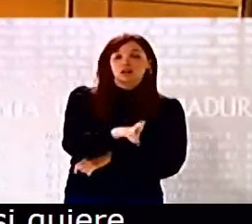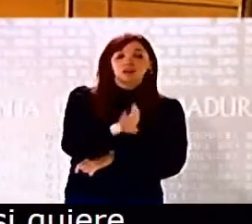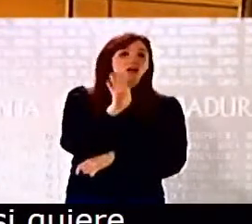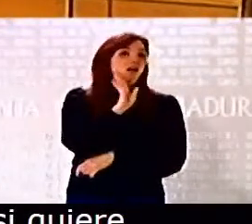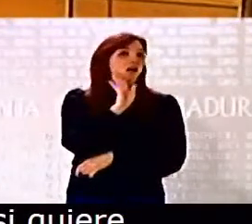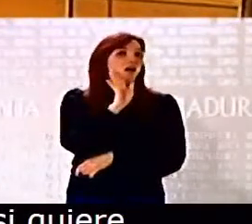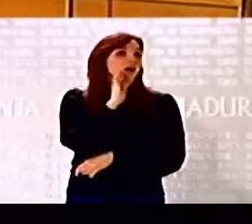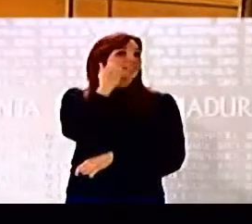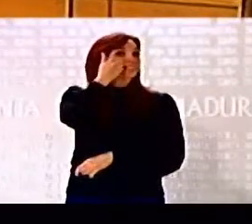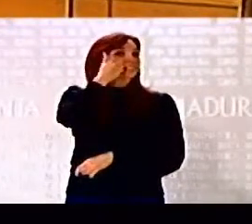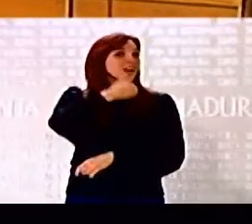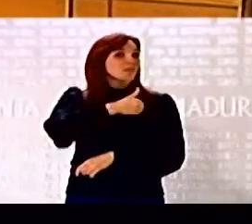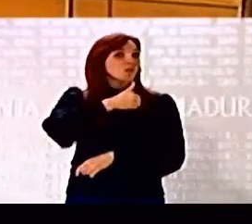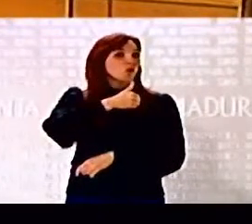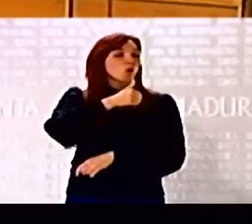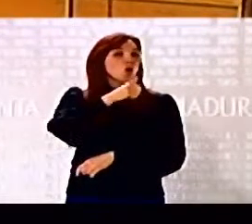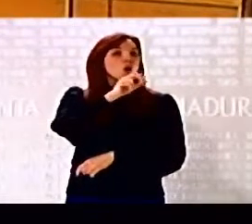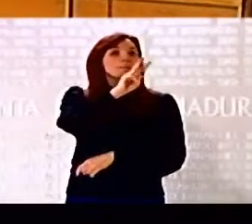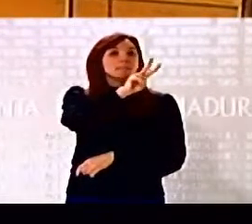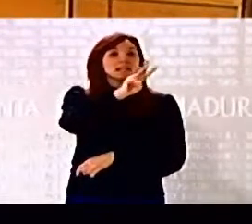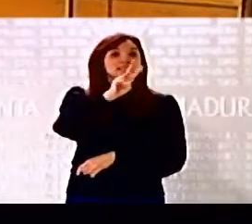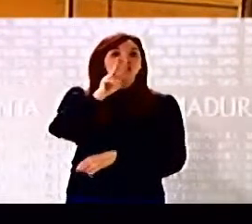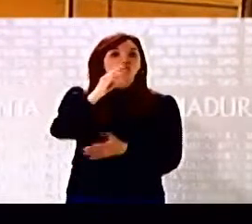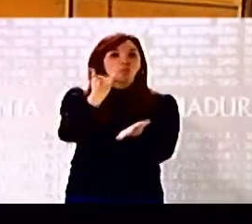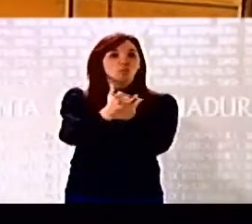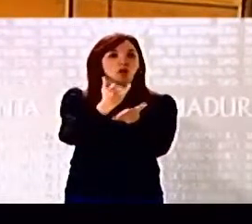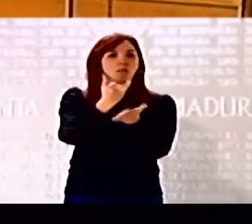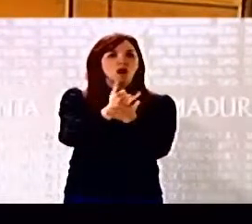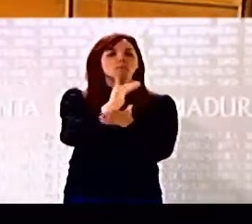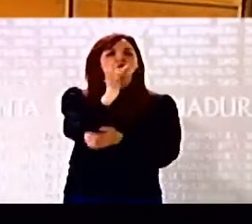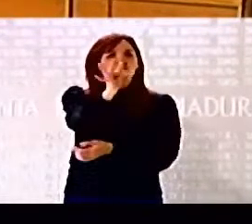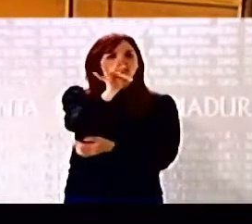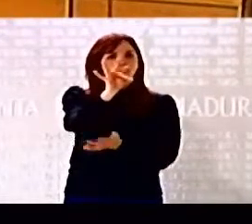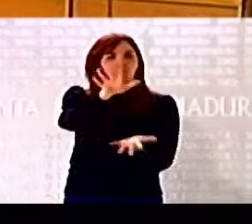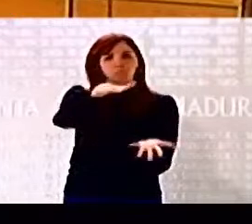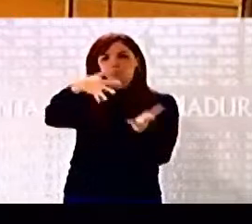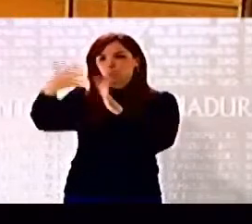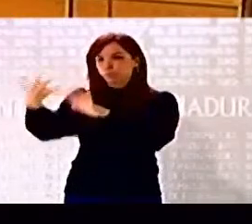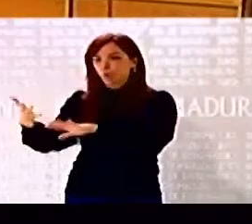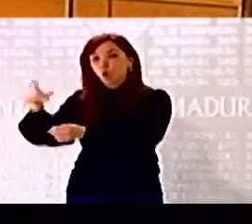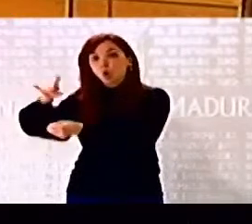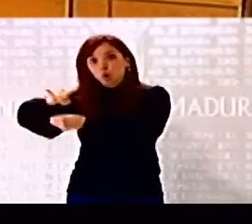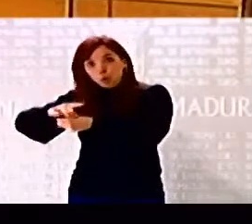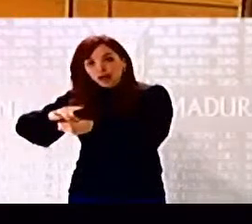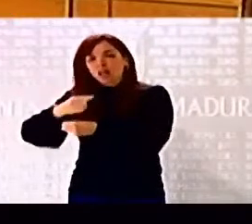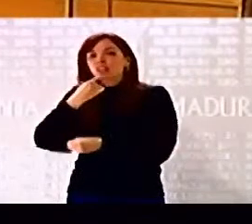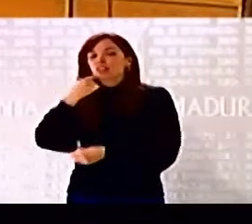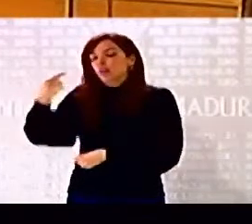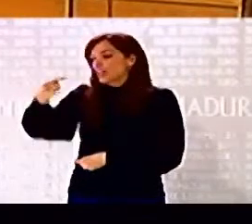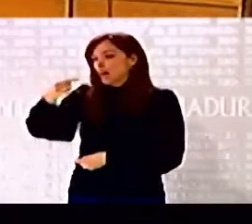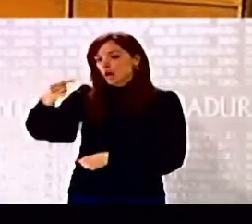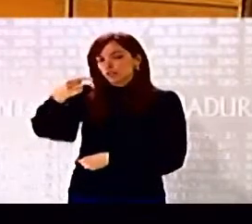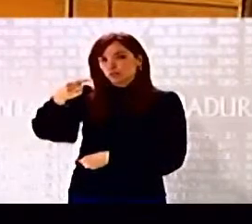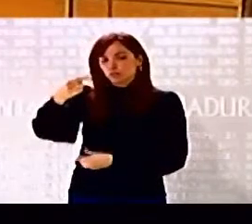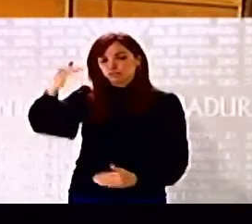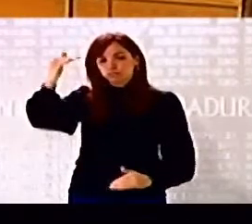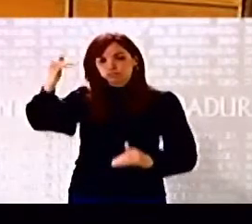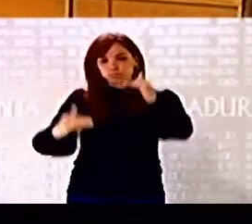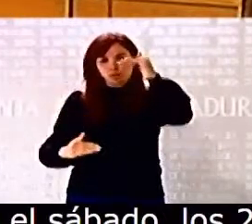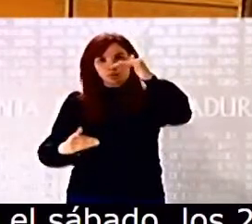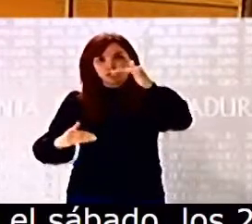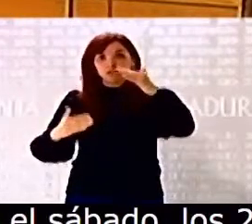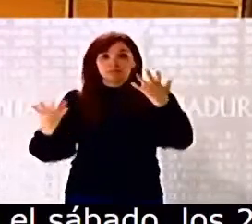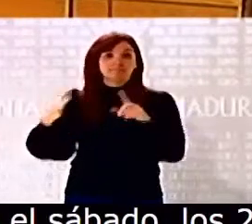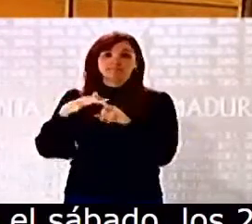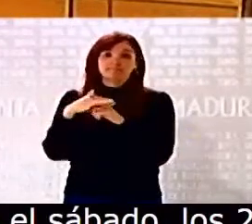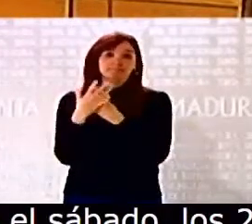positivos el sábado luego han dado todos negativos. Entonces, claro, eso cambiaría bastante el escenario al bajar la incidencia pues